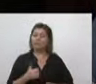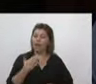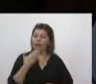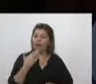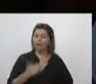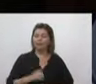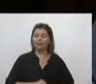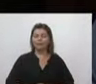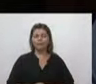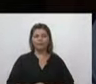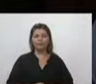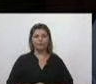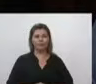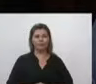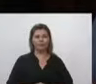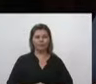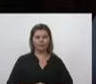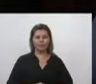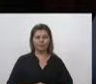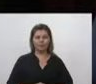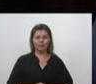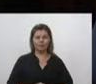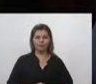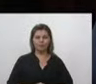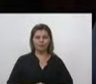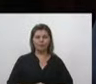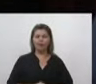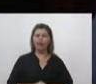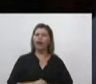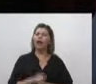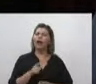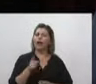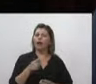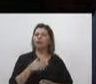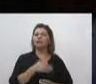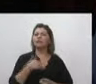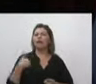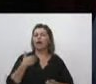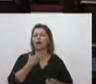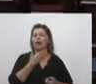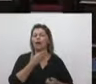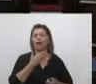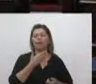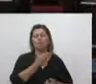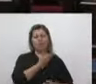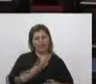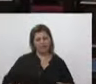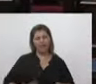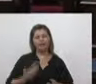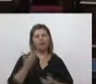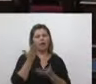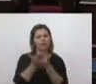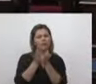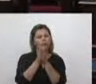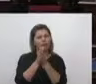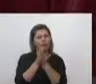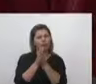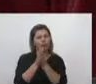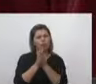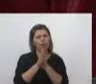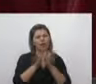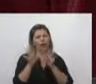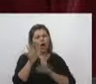exposiciones. A favor, en contra. Si hay, o si a ustedes lista. Que están allí, les pasaron alguna lista de oradores, o cómo está prevista que se desarrolle